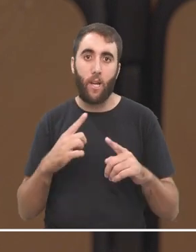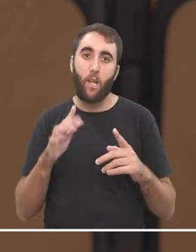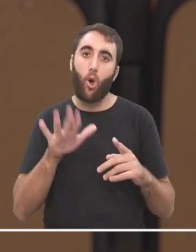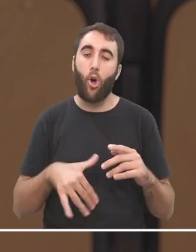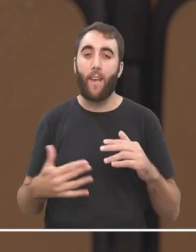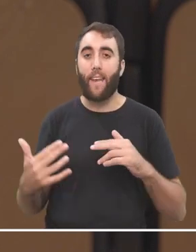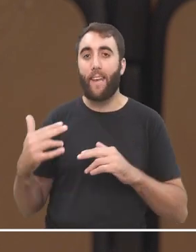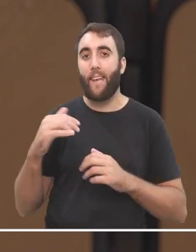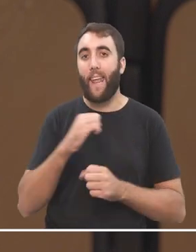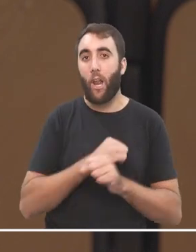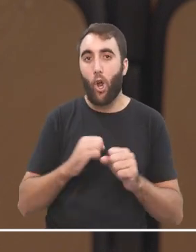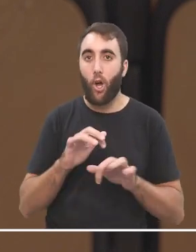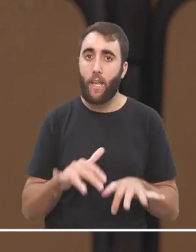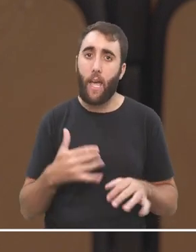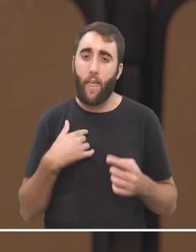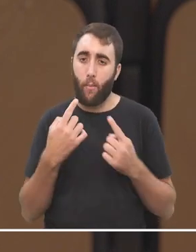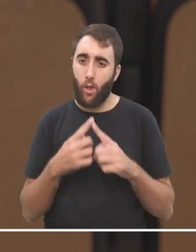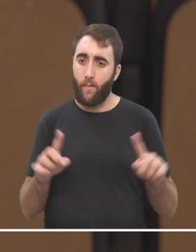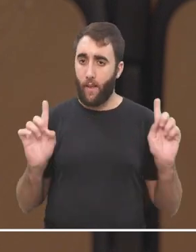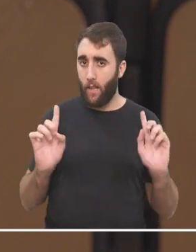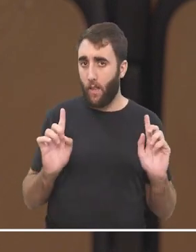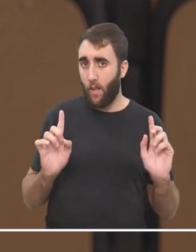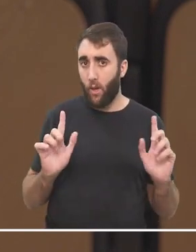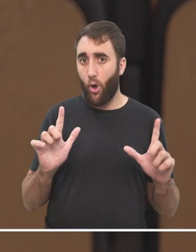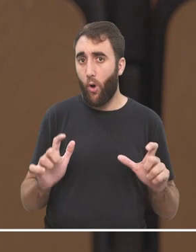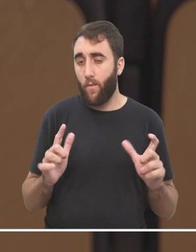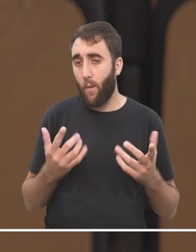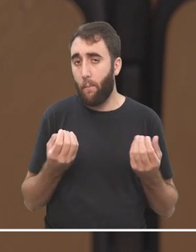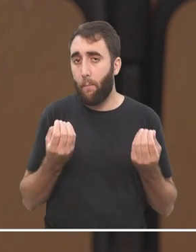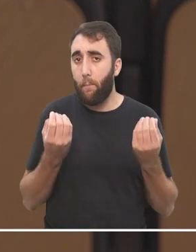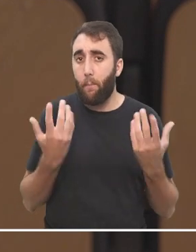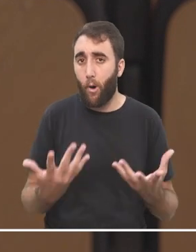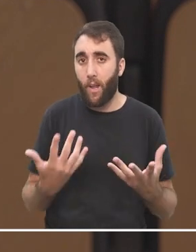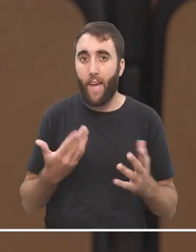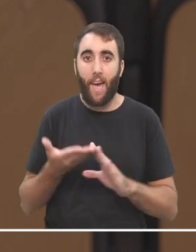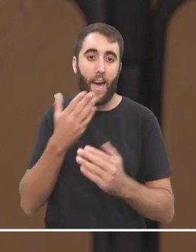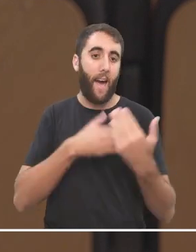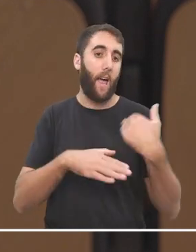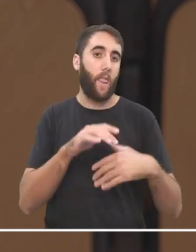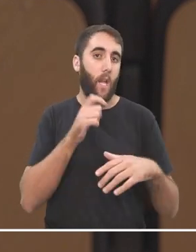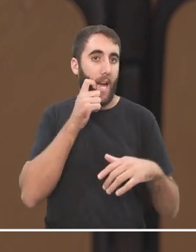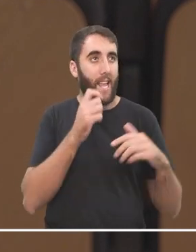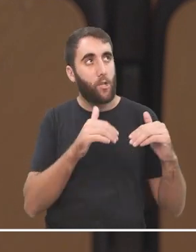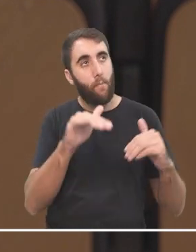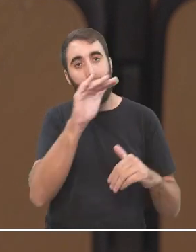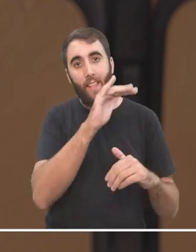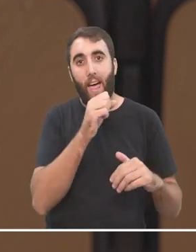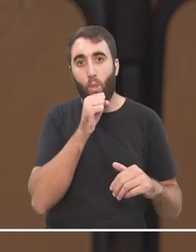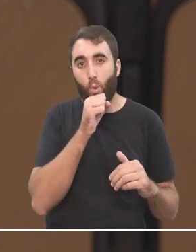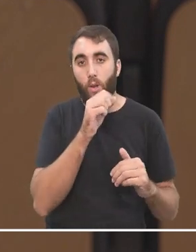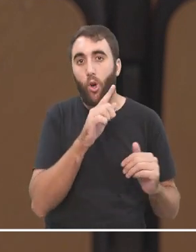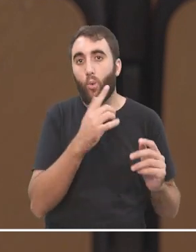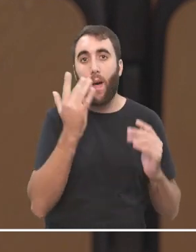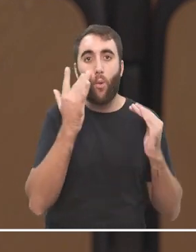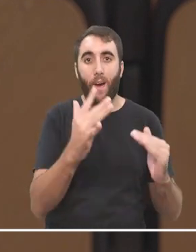tecnología de una forma distinta, porque las tecnologías que dominaban su educación